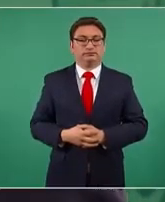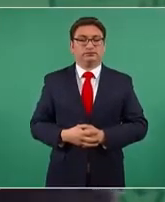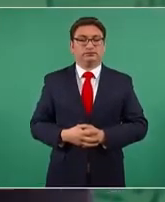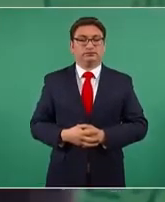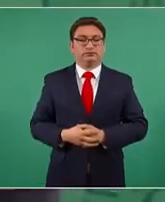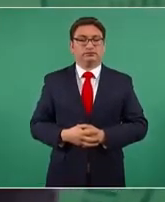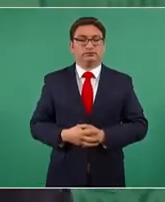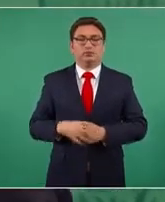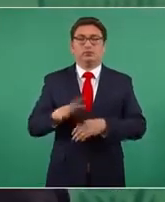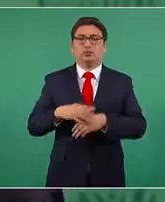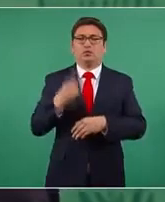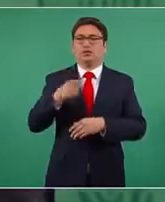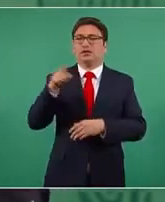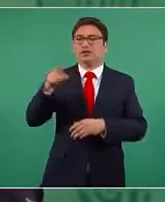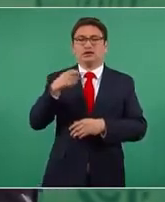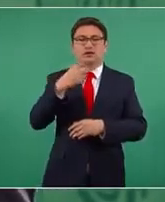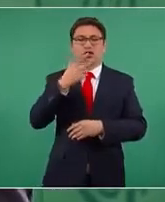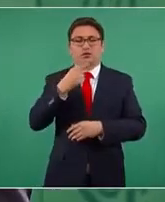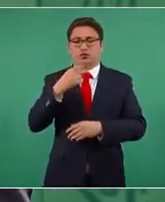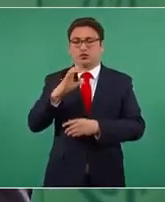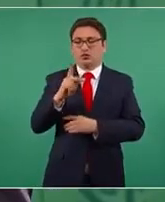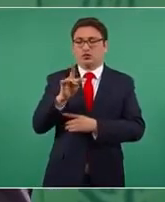por el señor Cuadri,